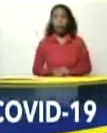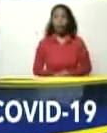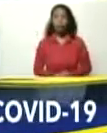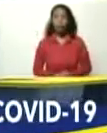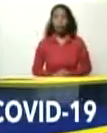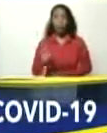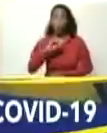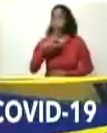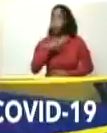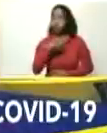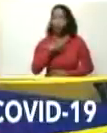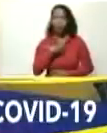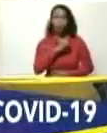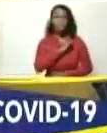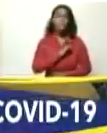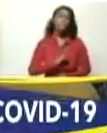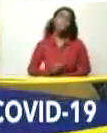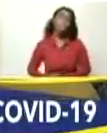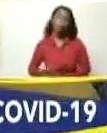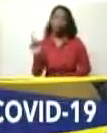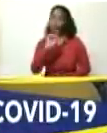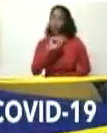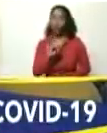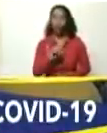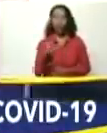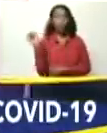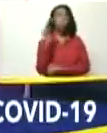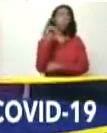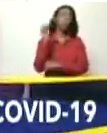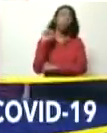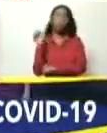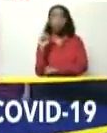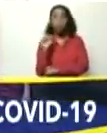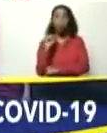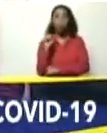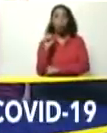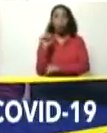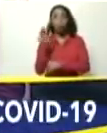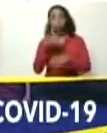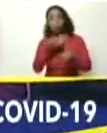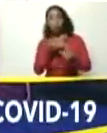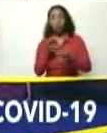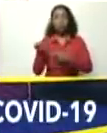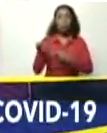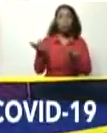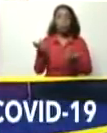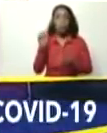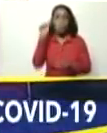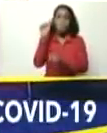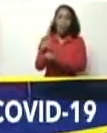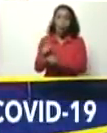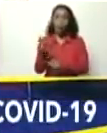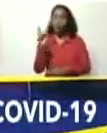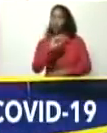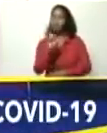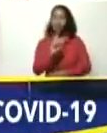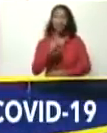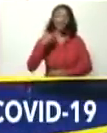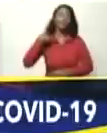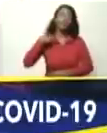No puede haber flojera, descuido, desazón, burocracia, abandono. No, tiene que